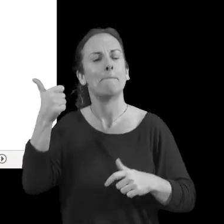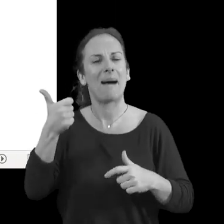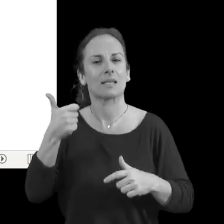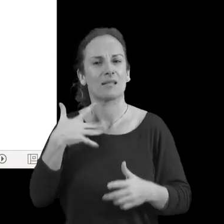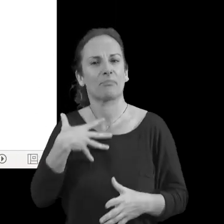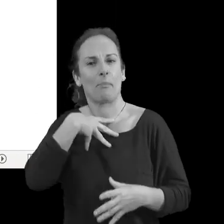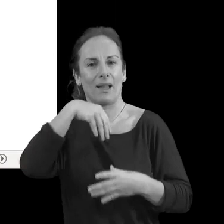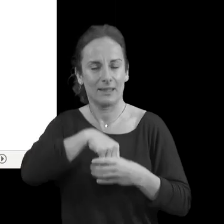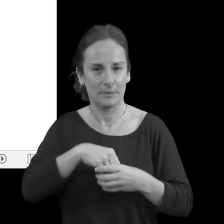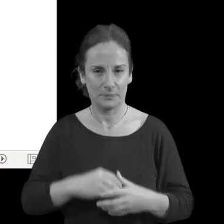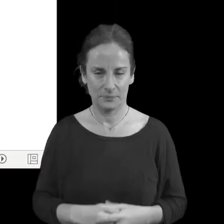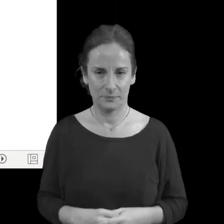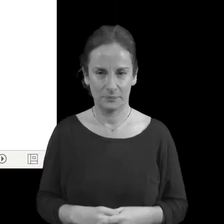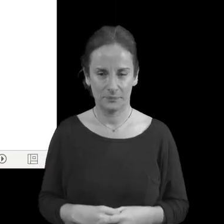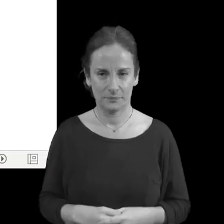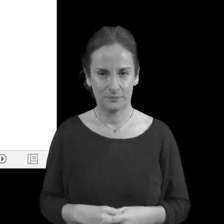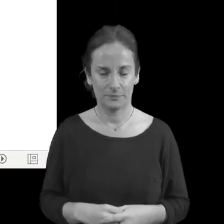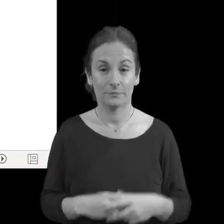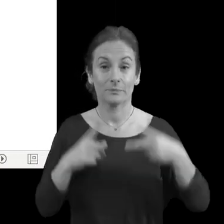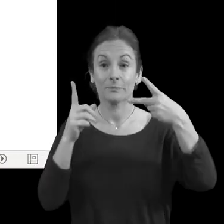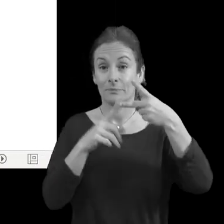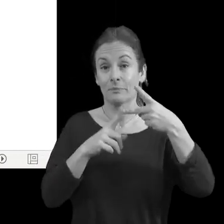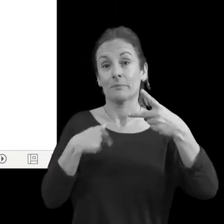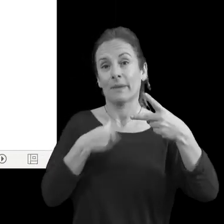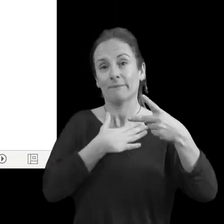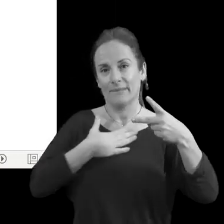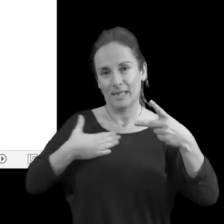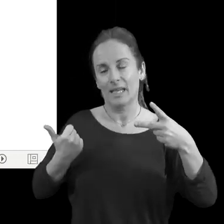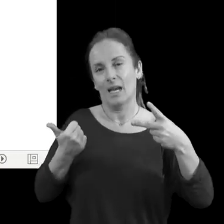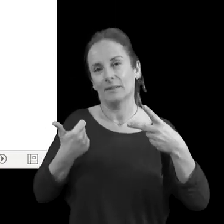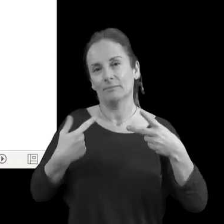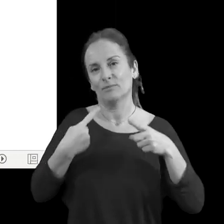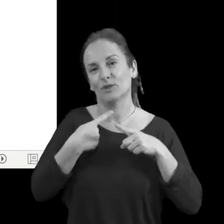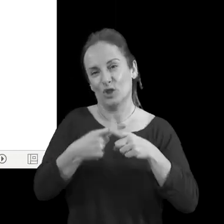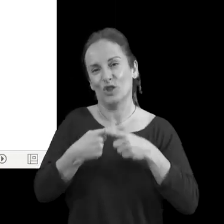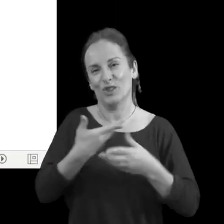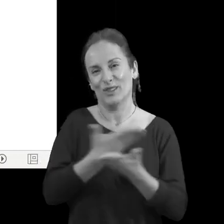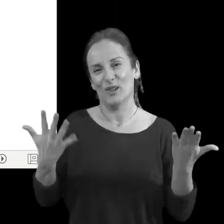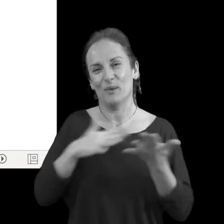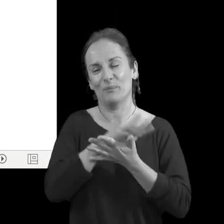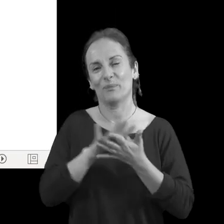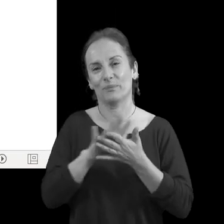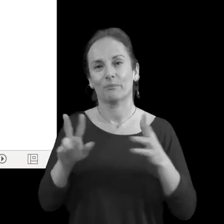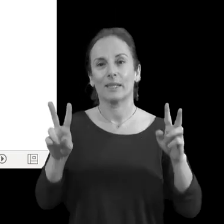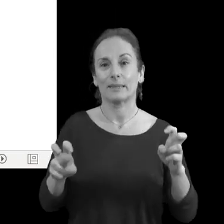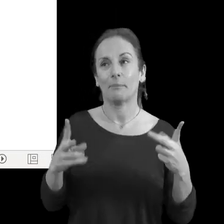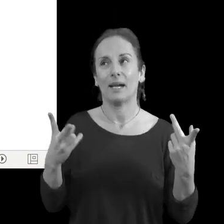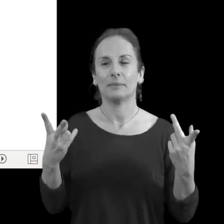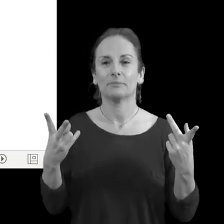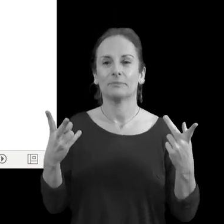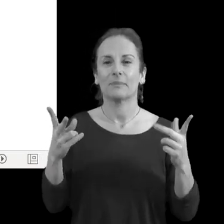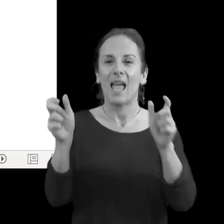¿no? Bueno, sobre la segunda cuestión que quería compartir, esta de la visibilidad, el